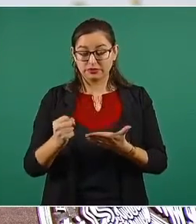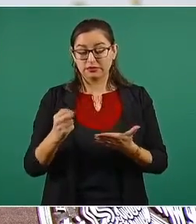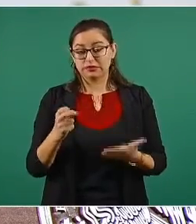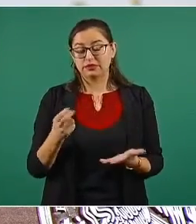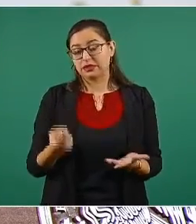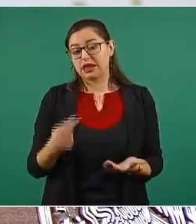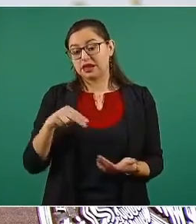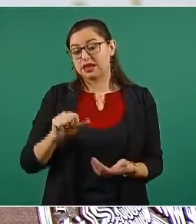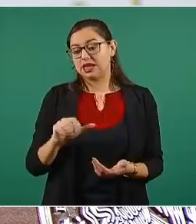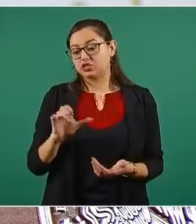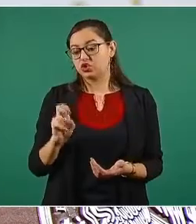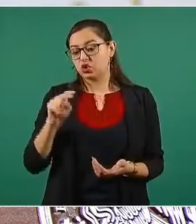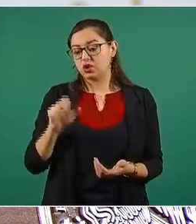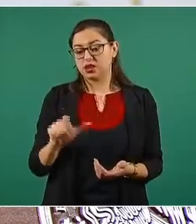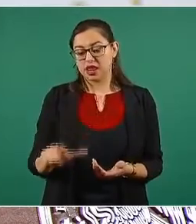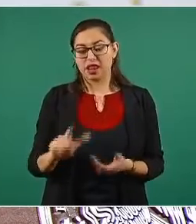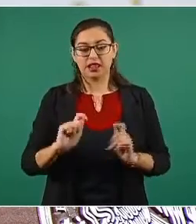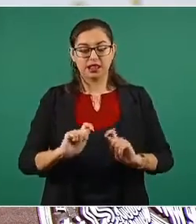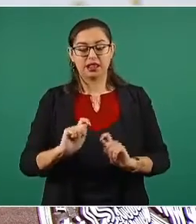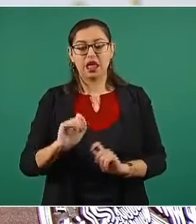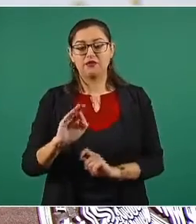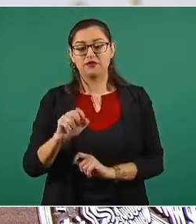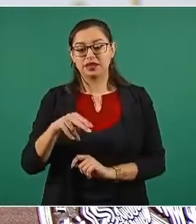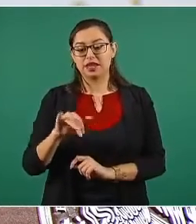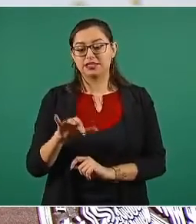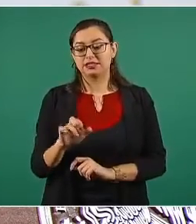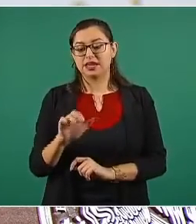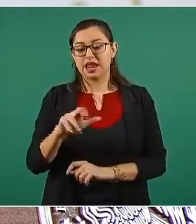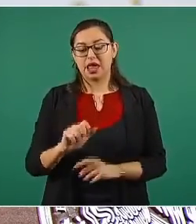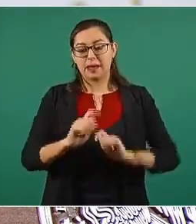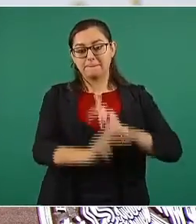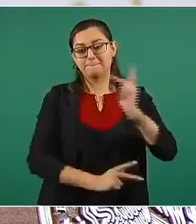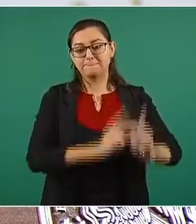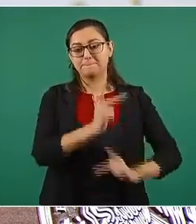Financiera por $100 millones.